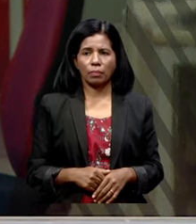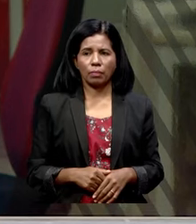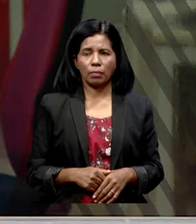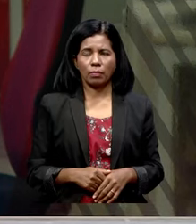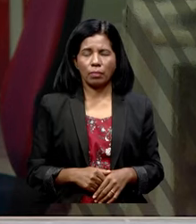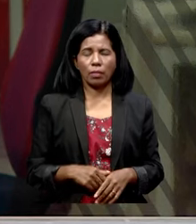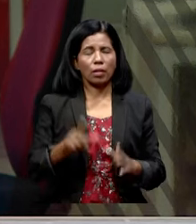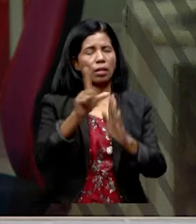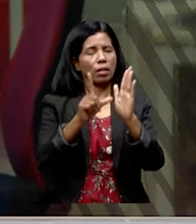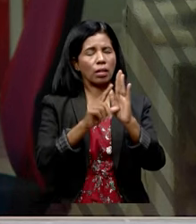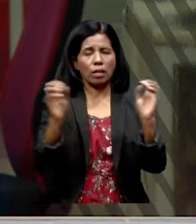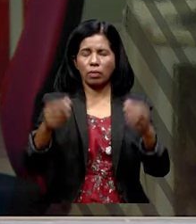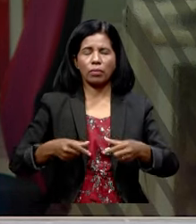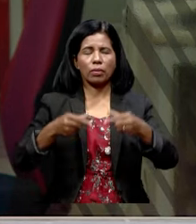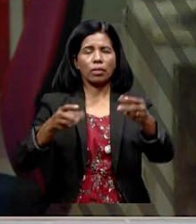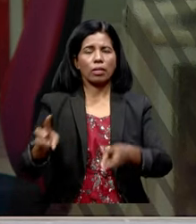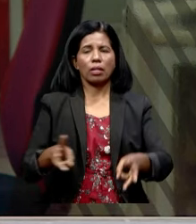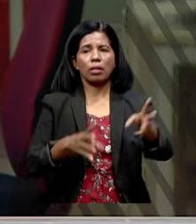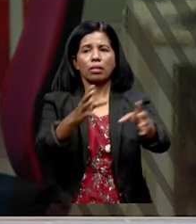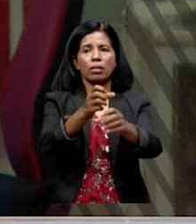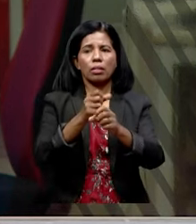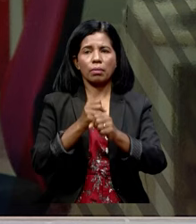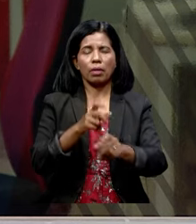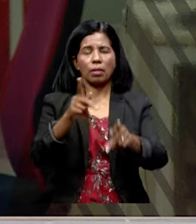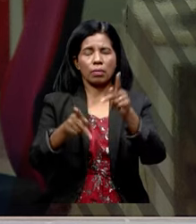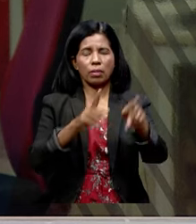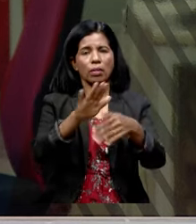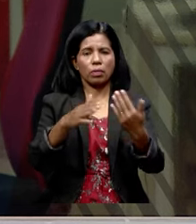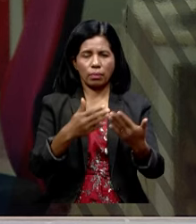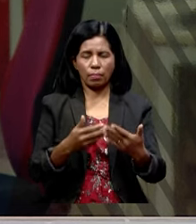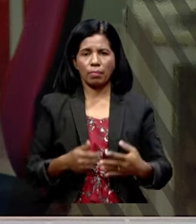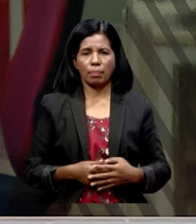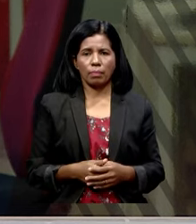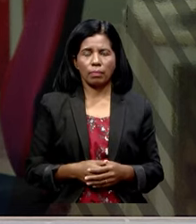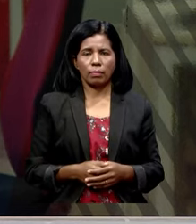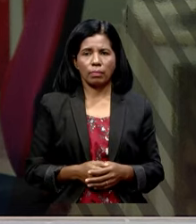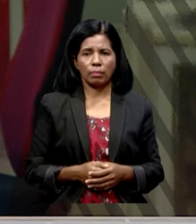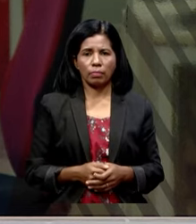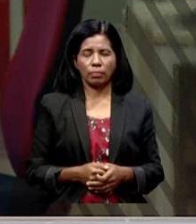Leila fue dalam ba familia sira atu simu direitu martir sira na beluta.